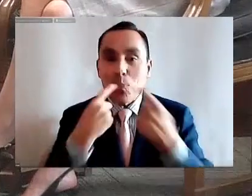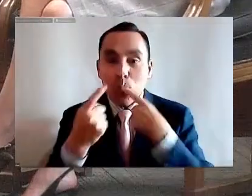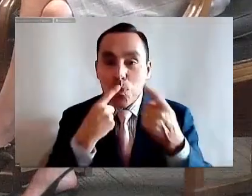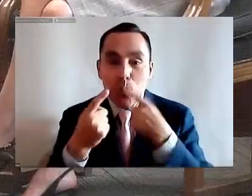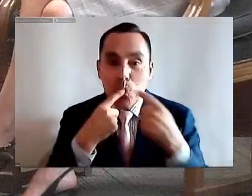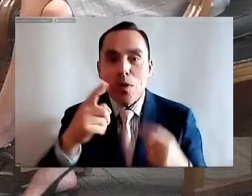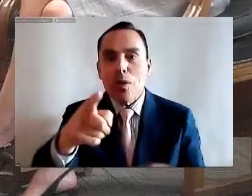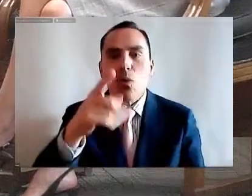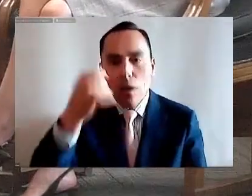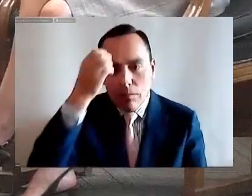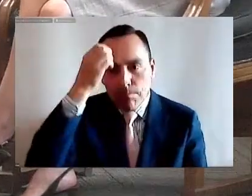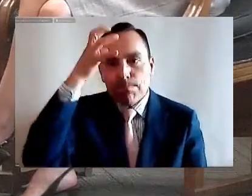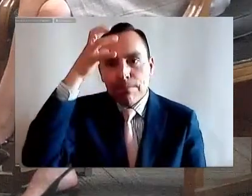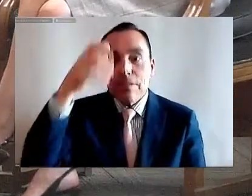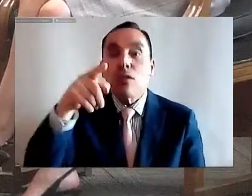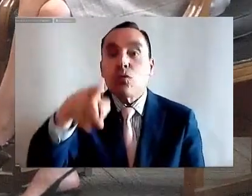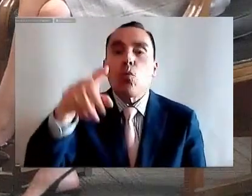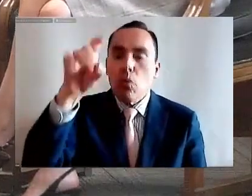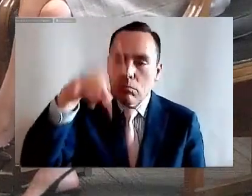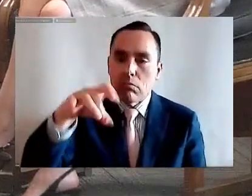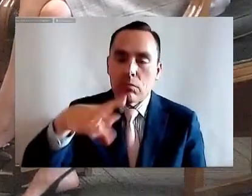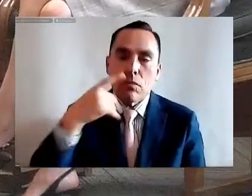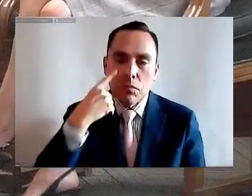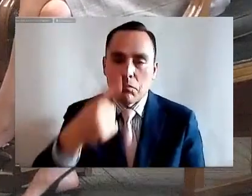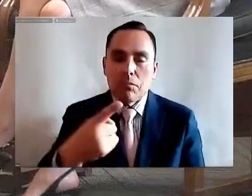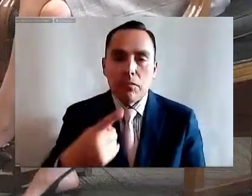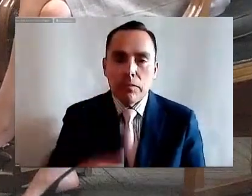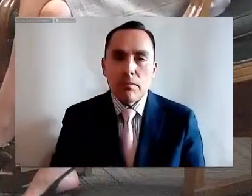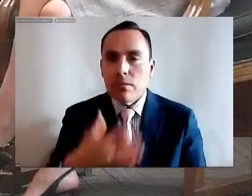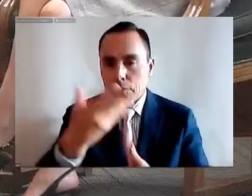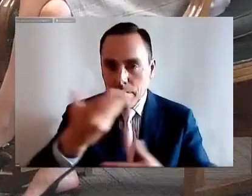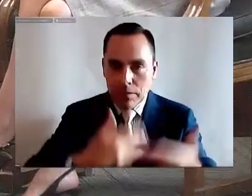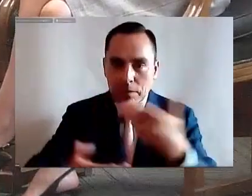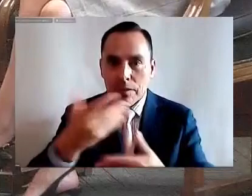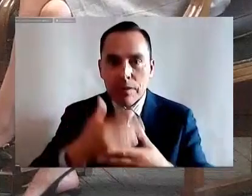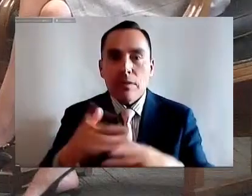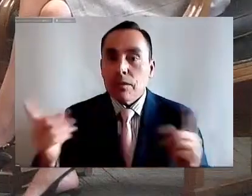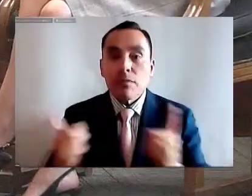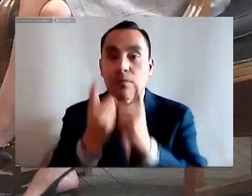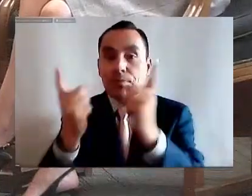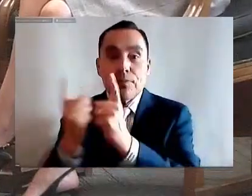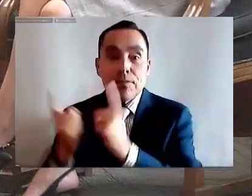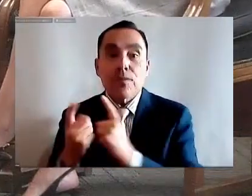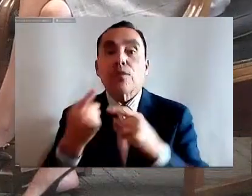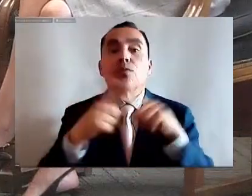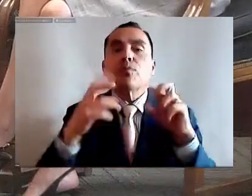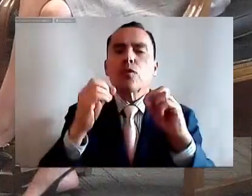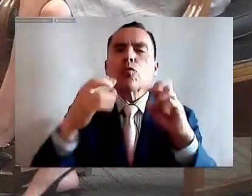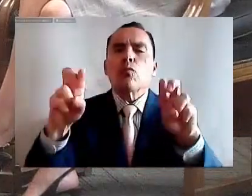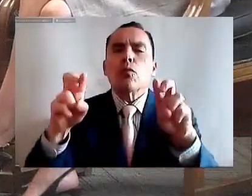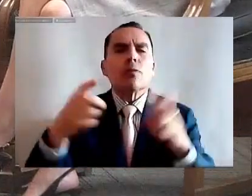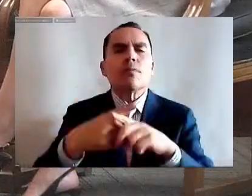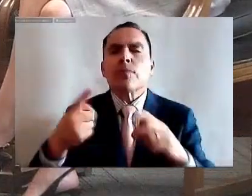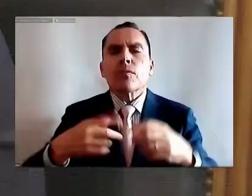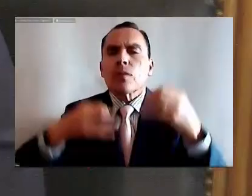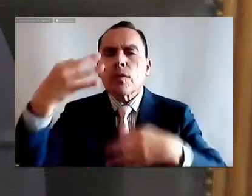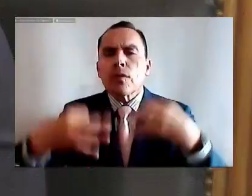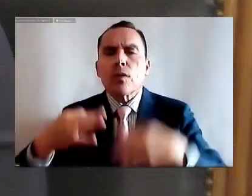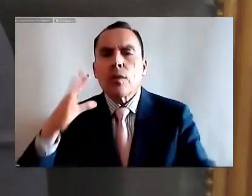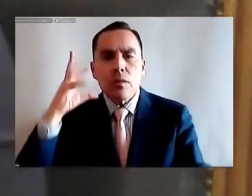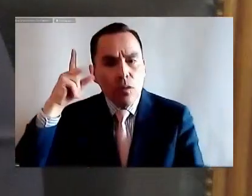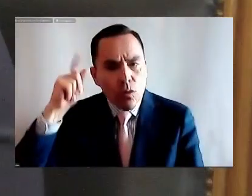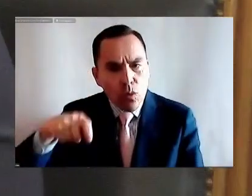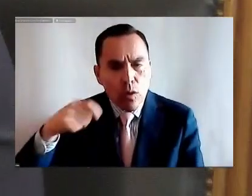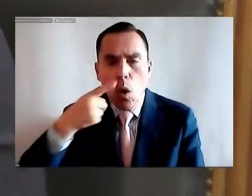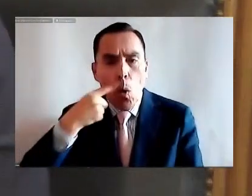experiencias, porque en realidad hemos tenido encuentros en otras oportunidades con juezas y jueces del Poder Judicial y ha